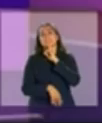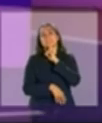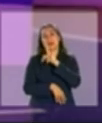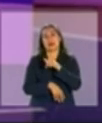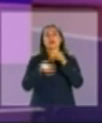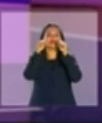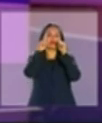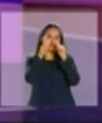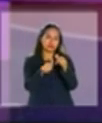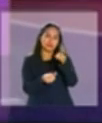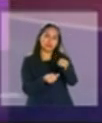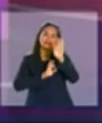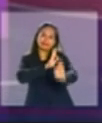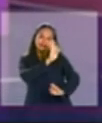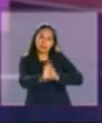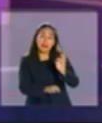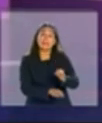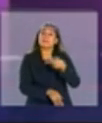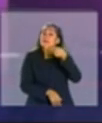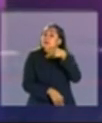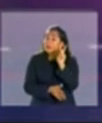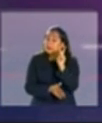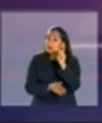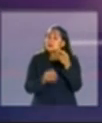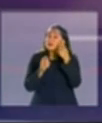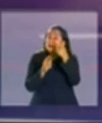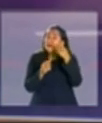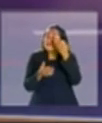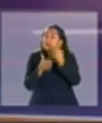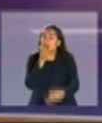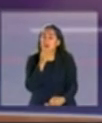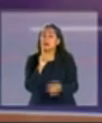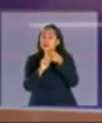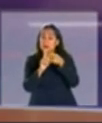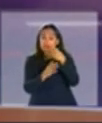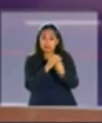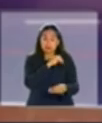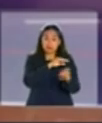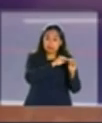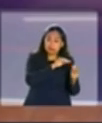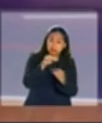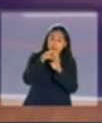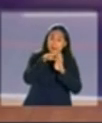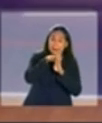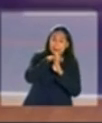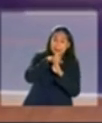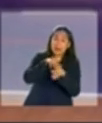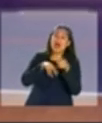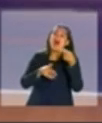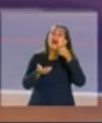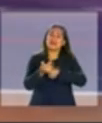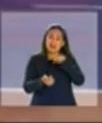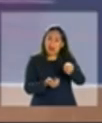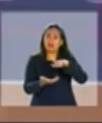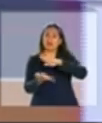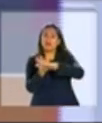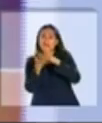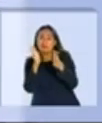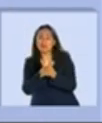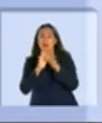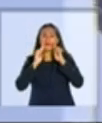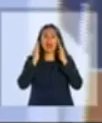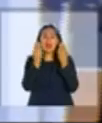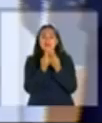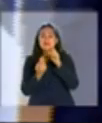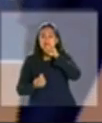bien, que veamos que se salió Donald Trump de la negociación del TPP, ¿no? De los migrantes en la ONU, pero que sigue en la